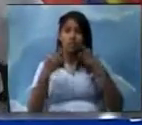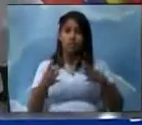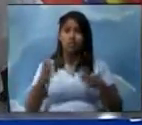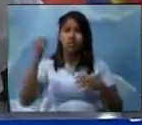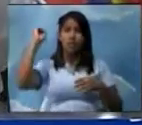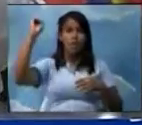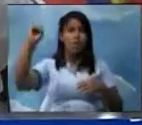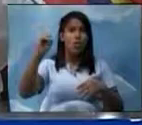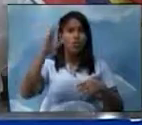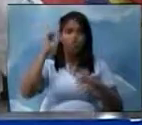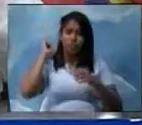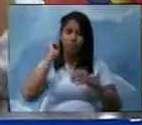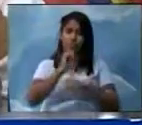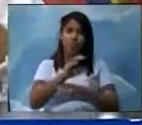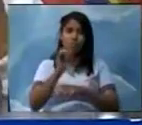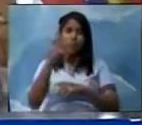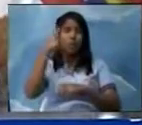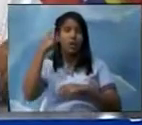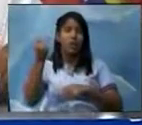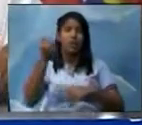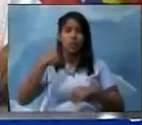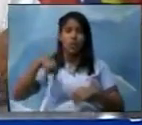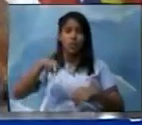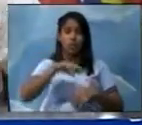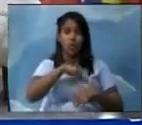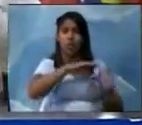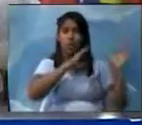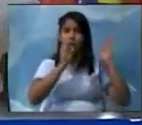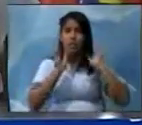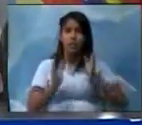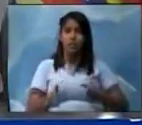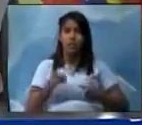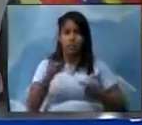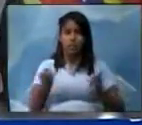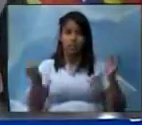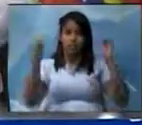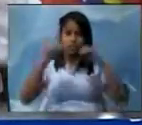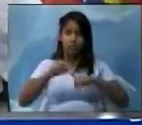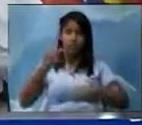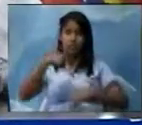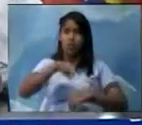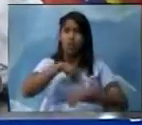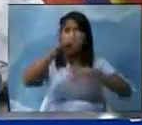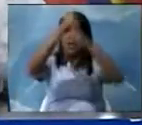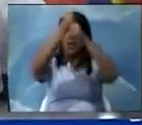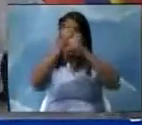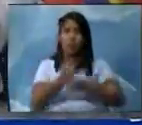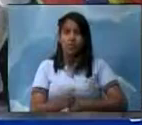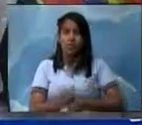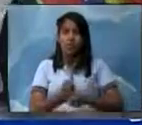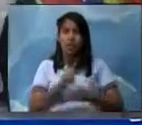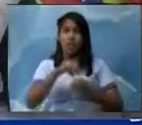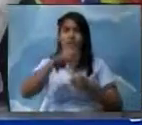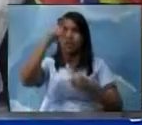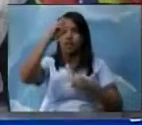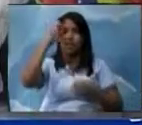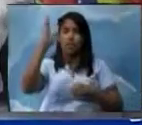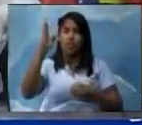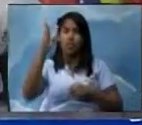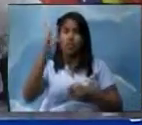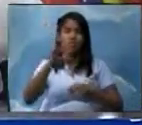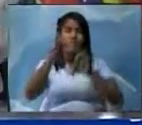luz arroja para nosotros los creyentes para poner nuestra confianza